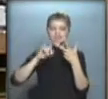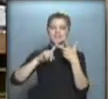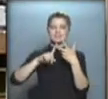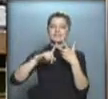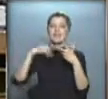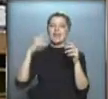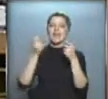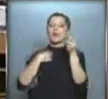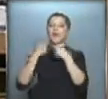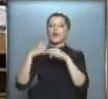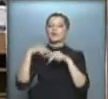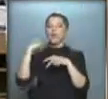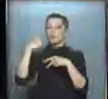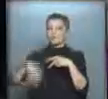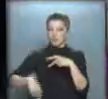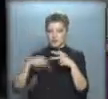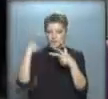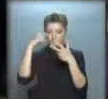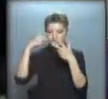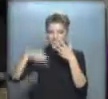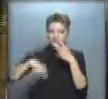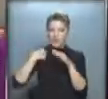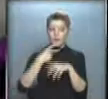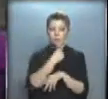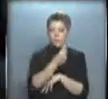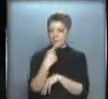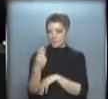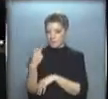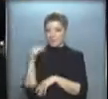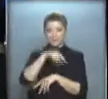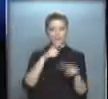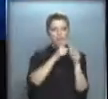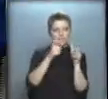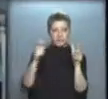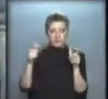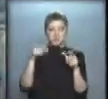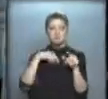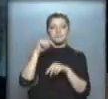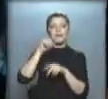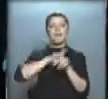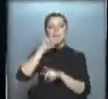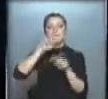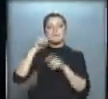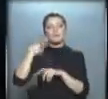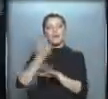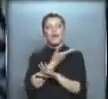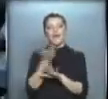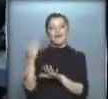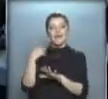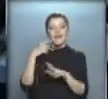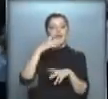95 por ciento de los viajeros eligieron destinos nacionales según el ministerio de turismo una elección que se viene manteniendo